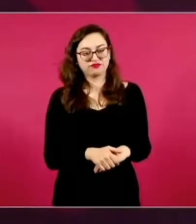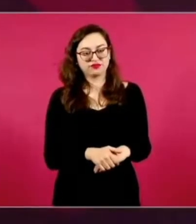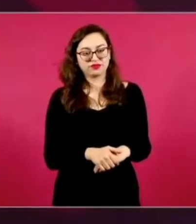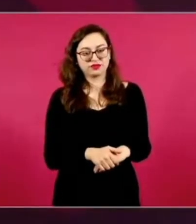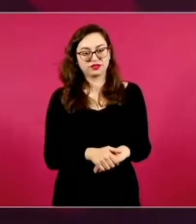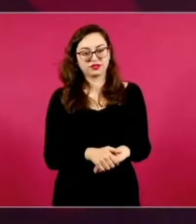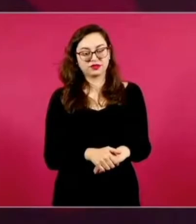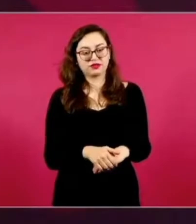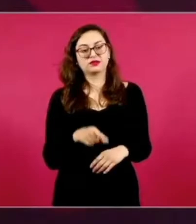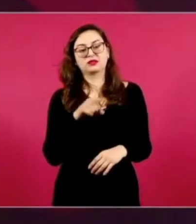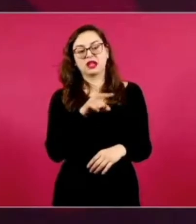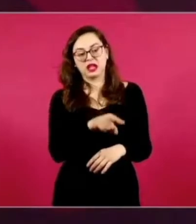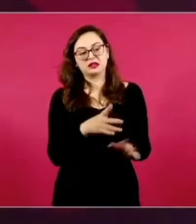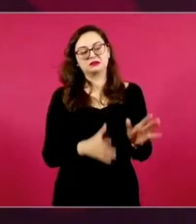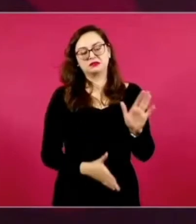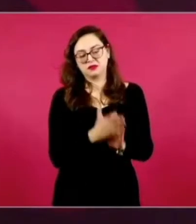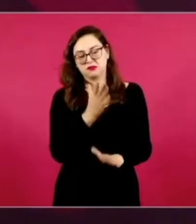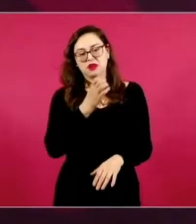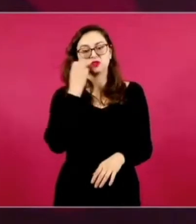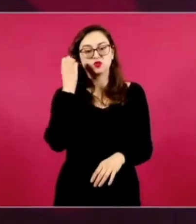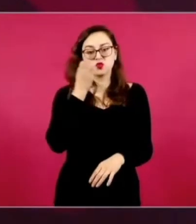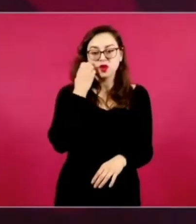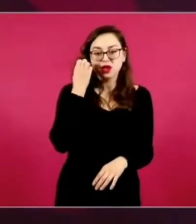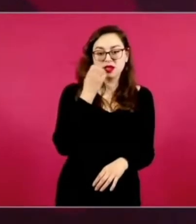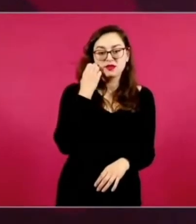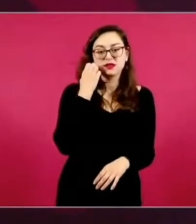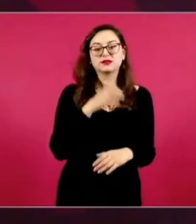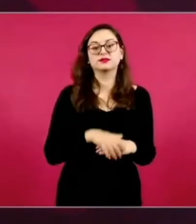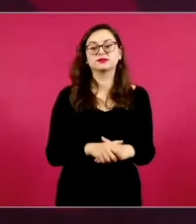va a la escuela, y